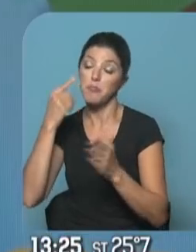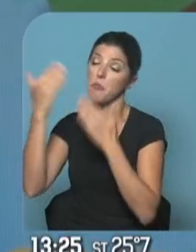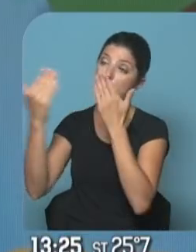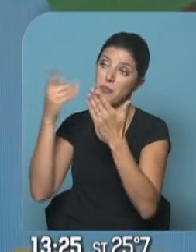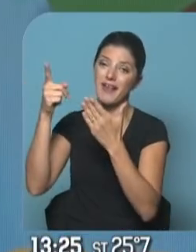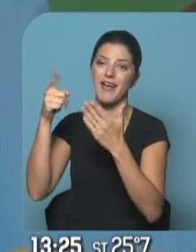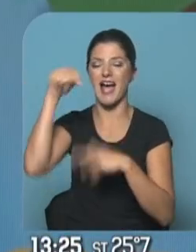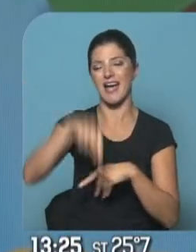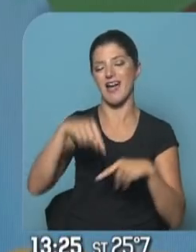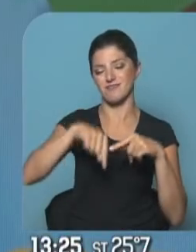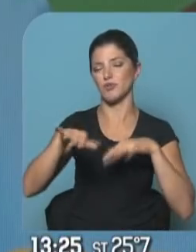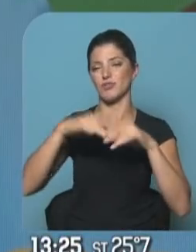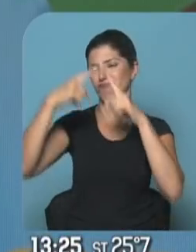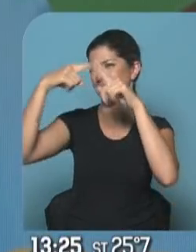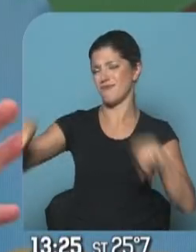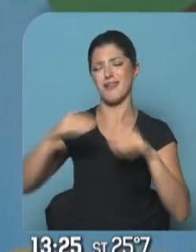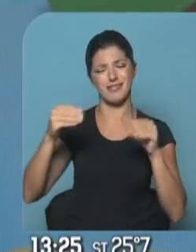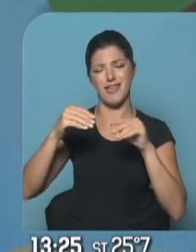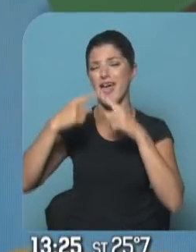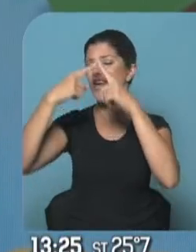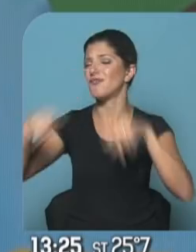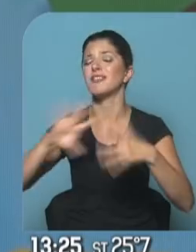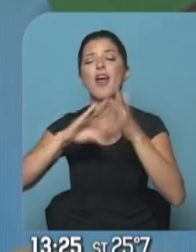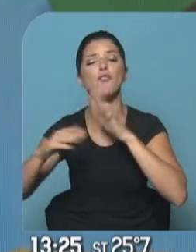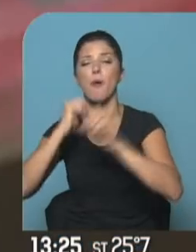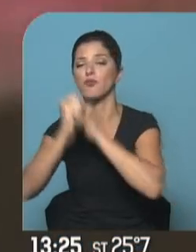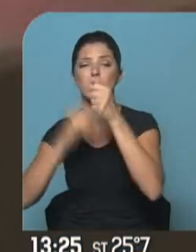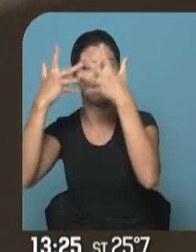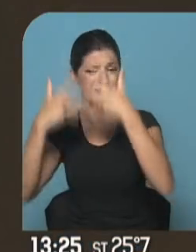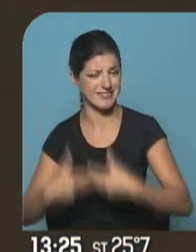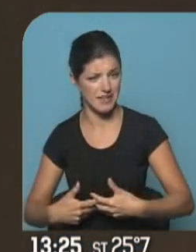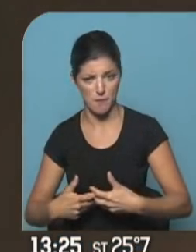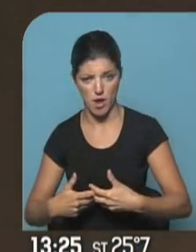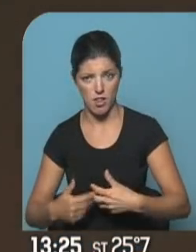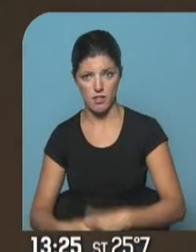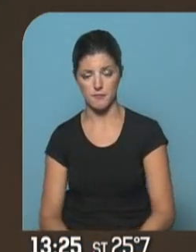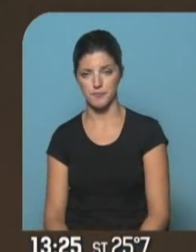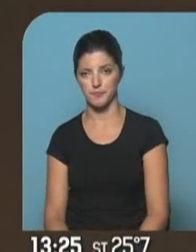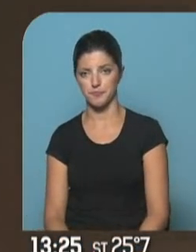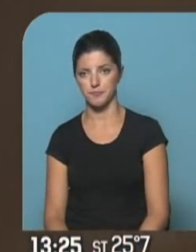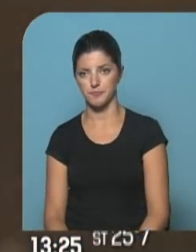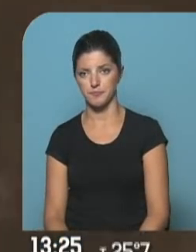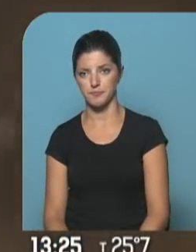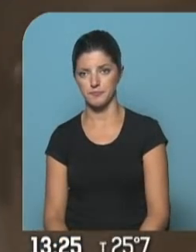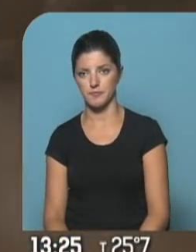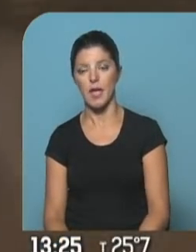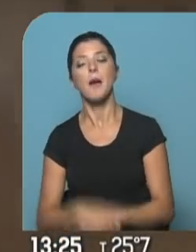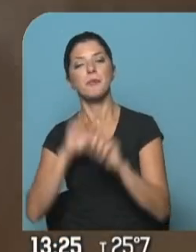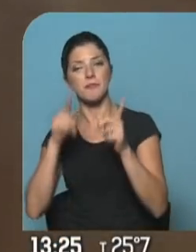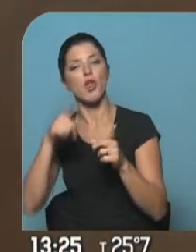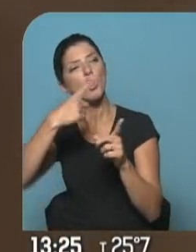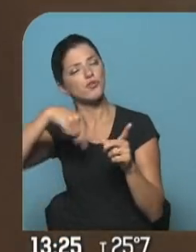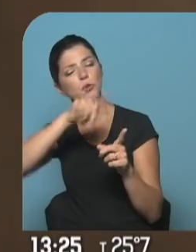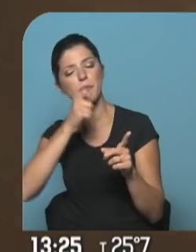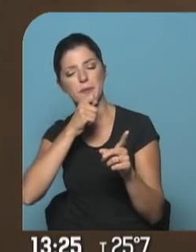es pertinente, es inadecuada, pues no tiene nada que ver. Funcionan de manera muy diferente. Sobre todo porque lo que no existe es ese personalismo que nosotros estamos viendo.